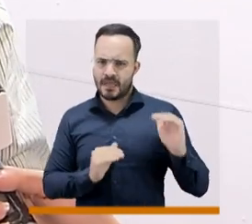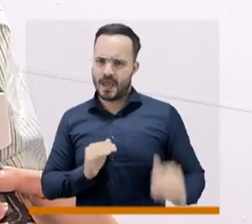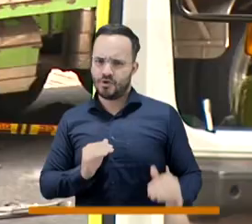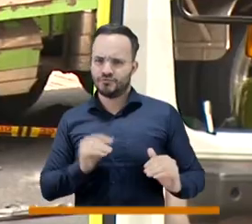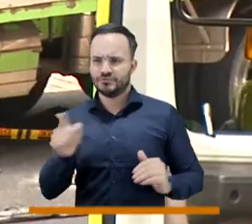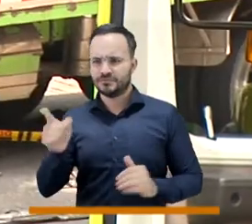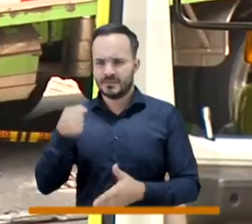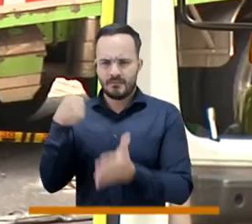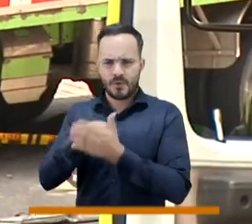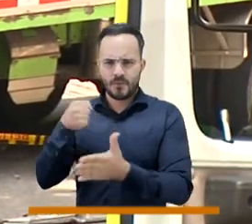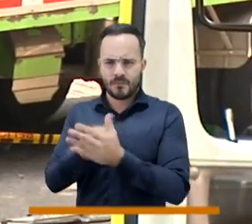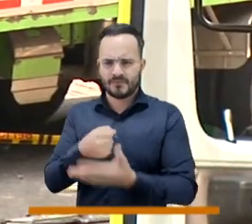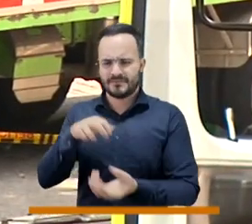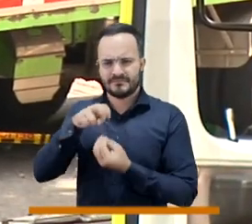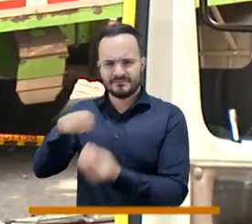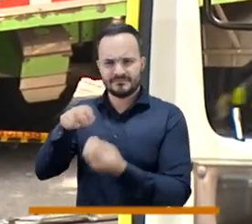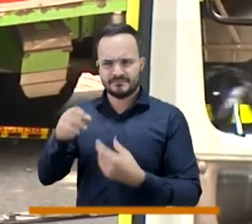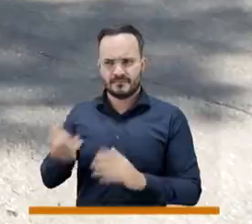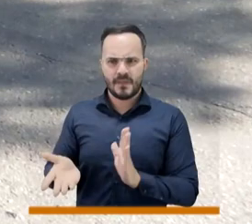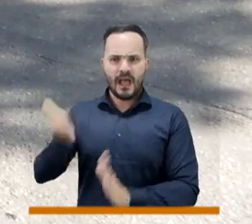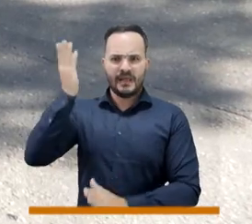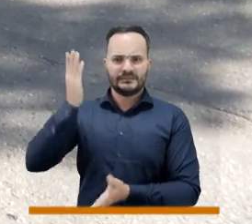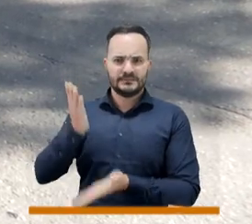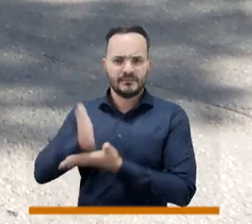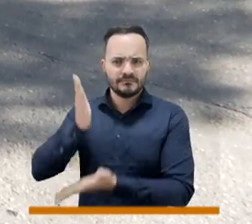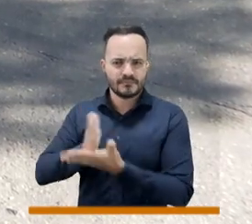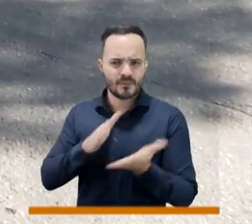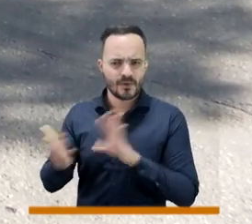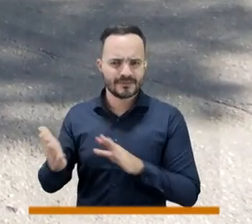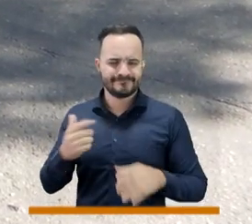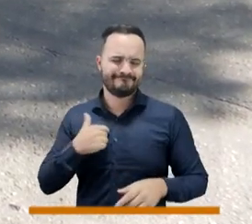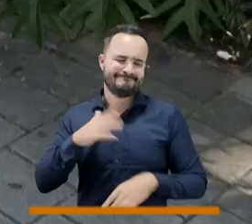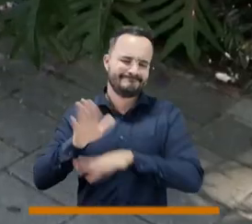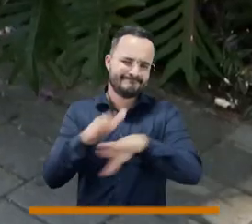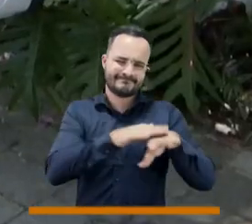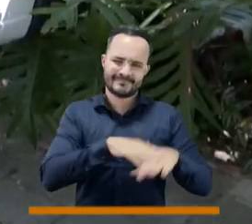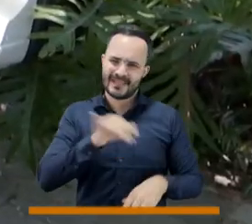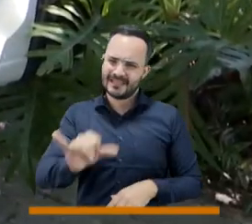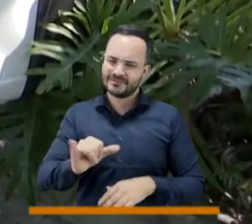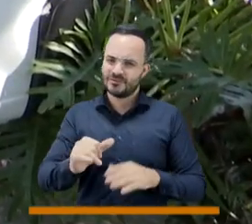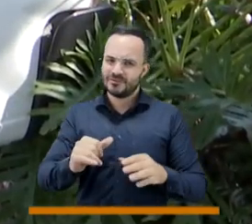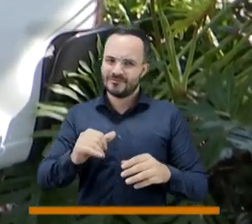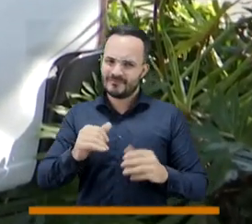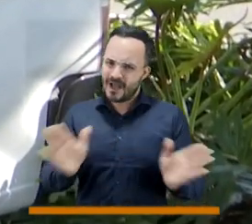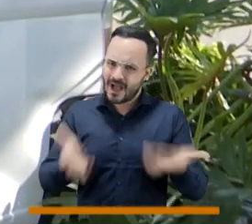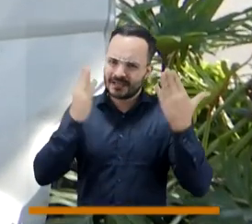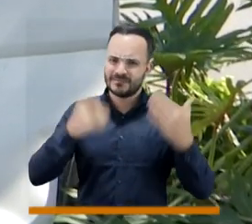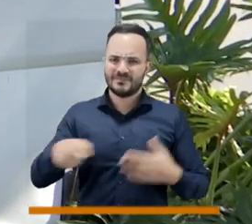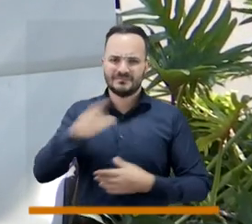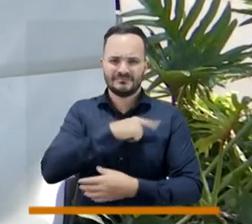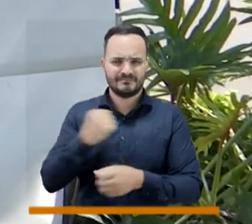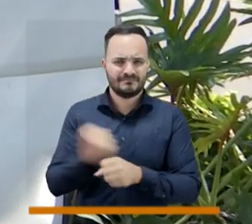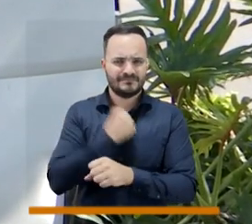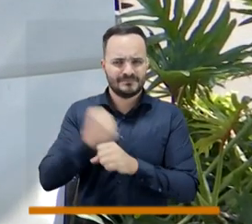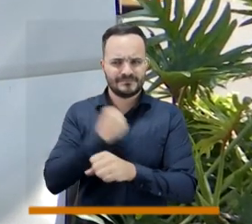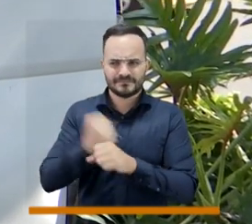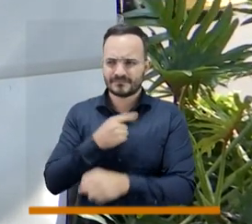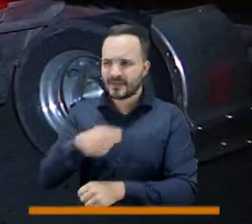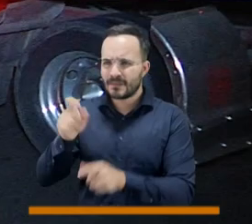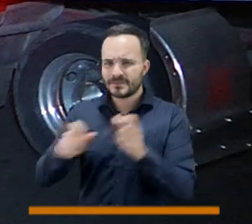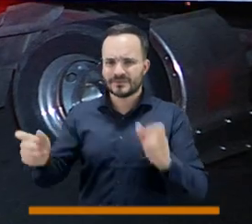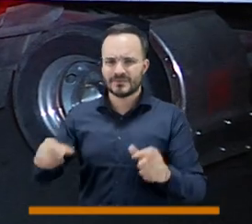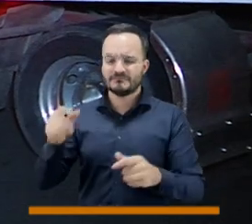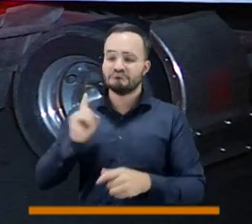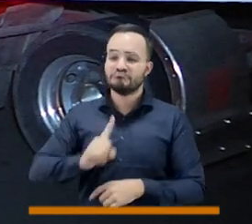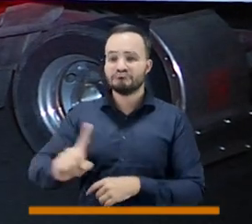accidentes o incidentes de tránsito. Entonces, en ese orden de ideas, mi llamado es a que tenemos que trabajar más duro el tema de